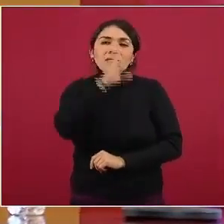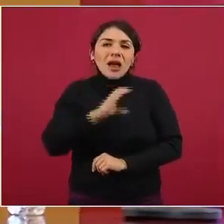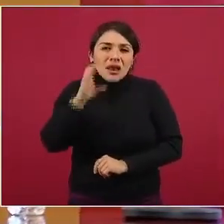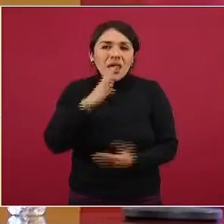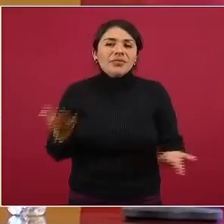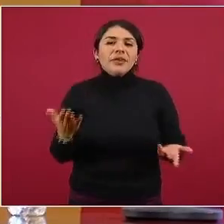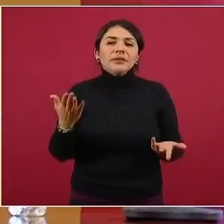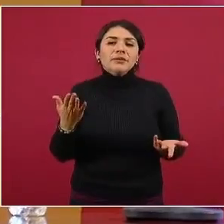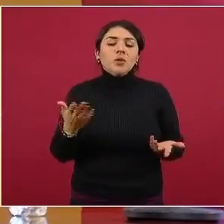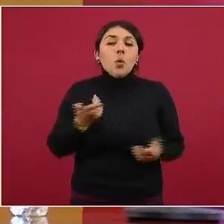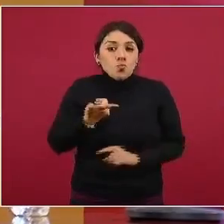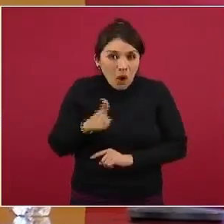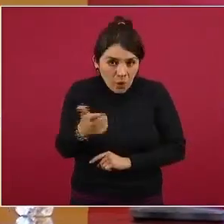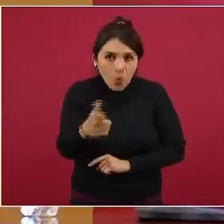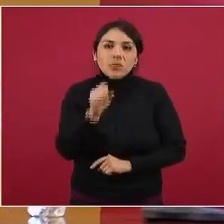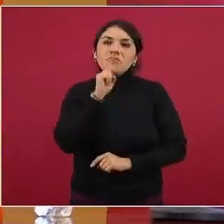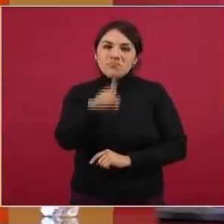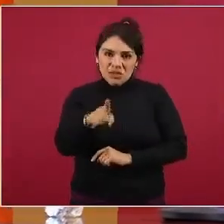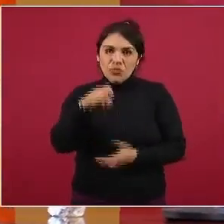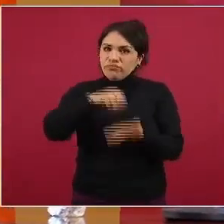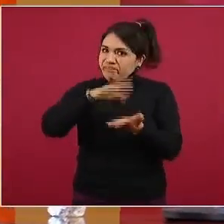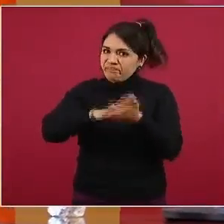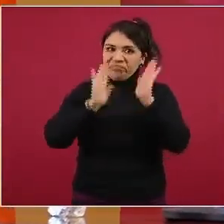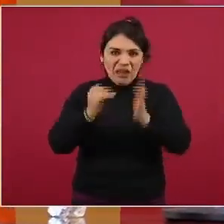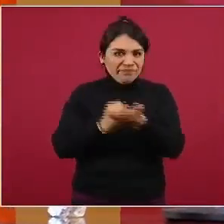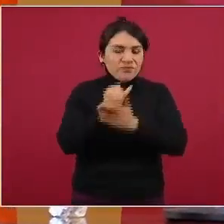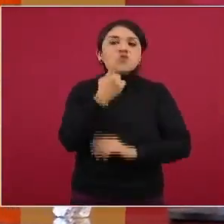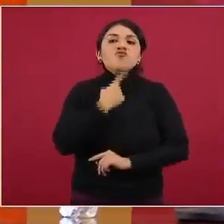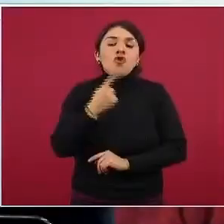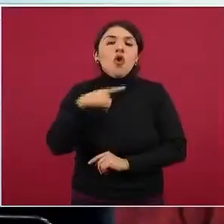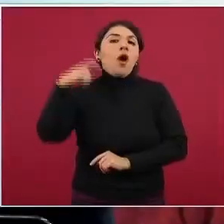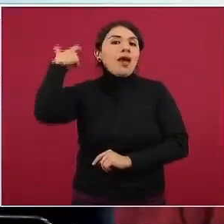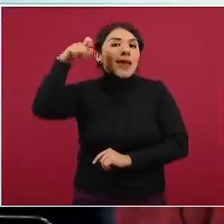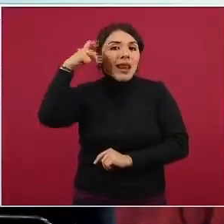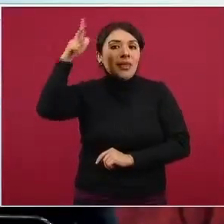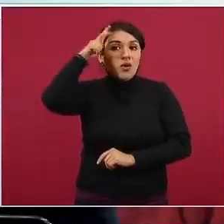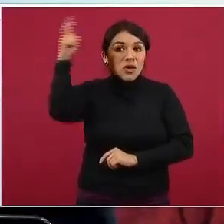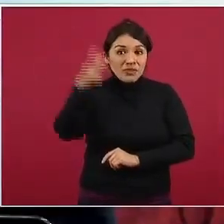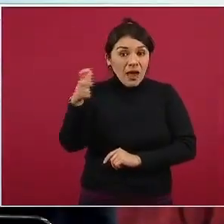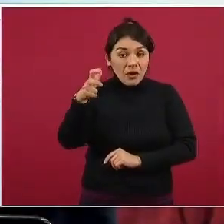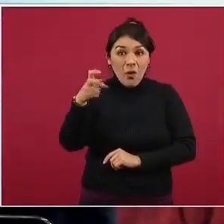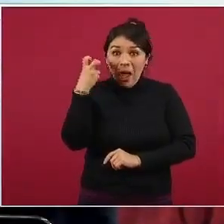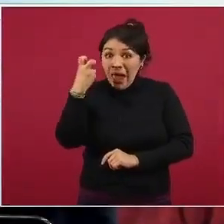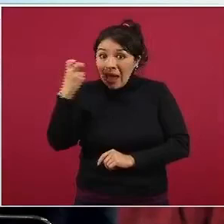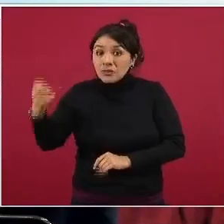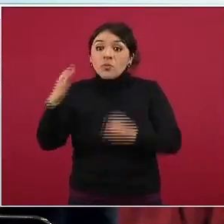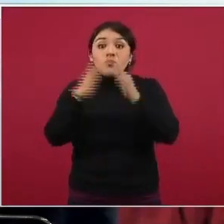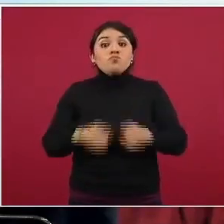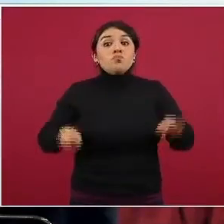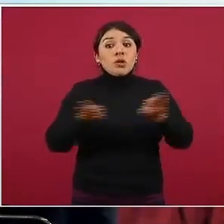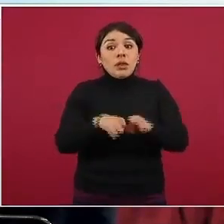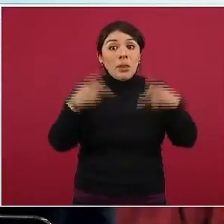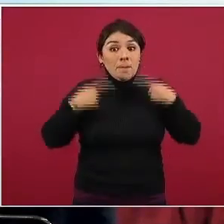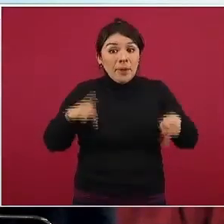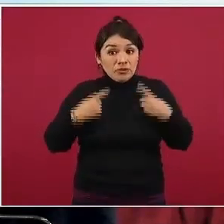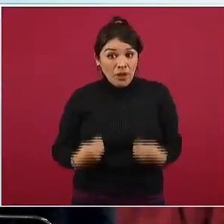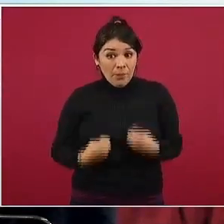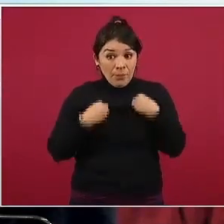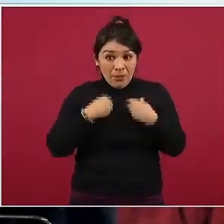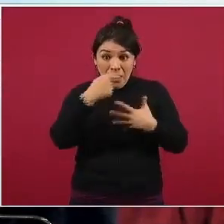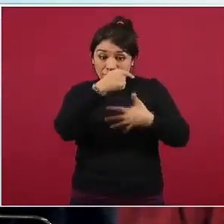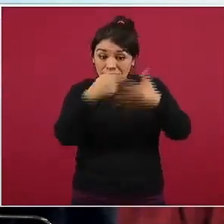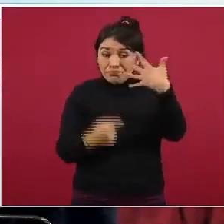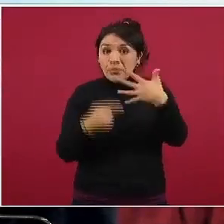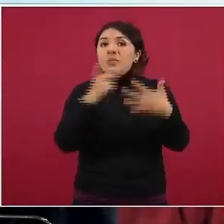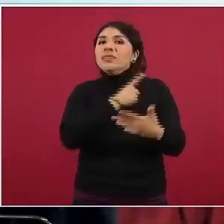Aguascalientes, el mismo Guanajuato, que ya lo estableció como rojo, Querétaro, Hidalgo, es importante que la población que vive en estas entidades aún sea un